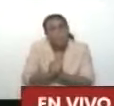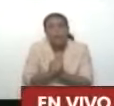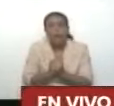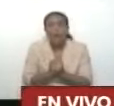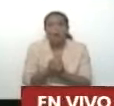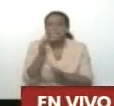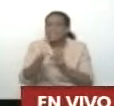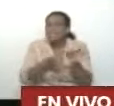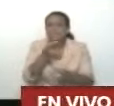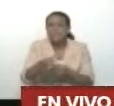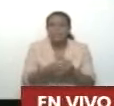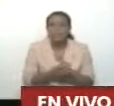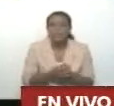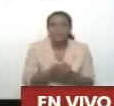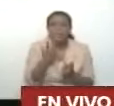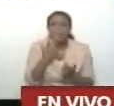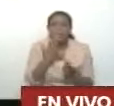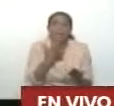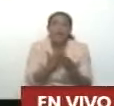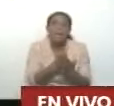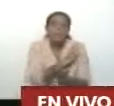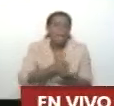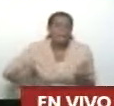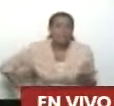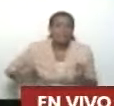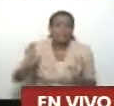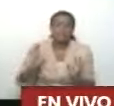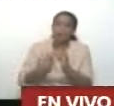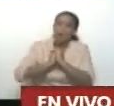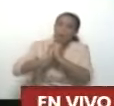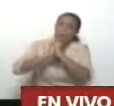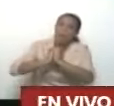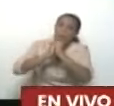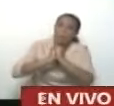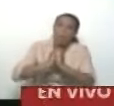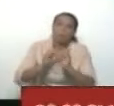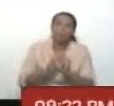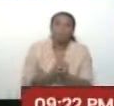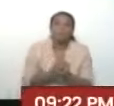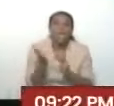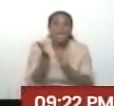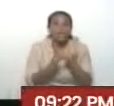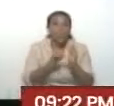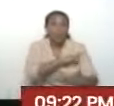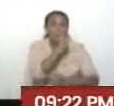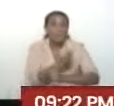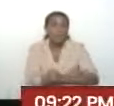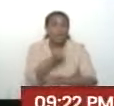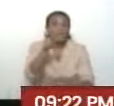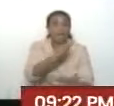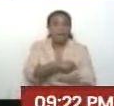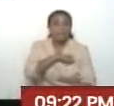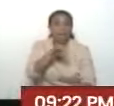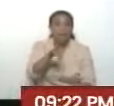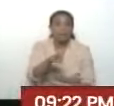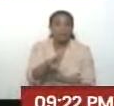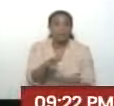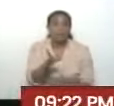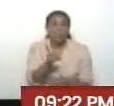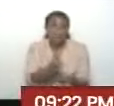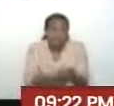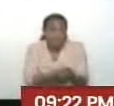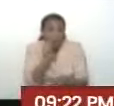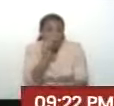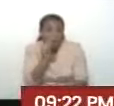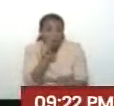costaleros, y es como que al Cristo que nos siempre le rezamos, le... Jesús del Gran Poder. Del Gran Poder, le acompañamos. ¿Y tu hermano se salvó? Sí,